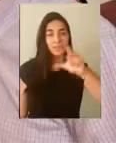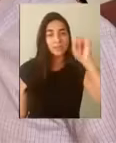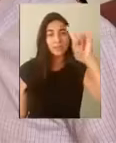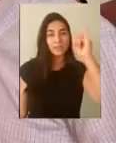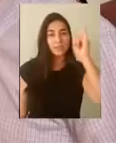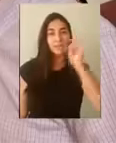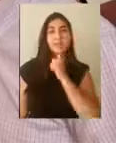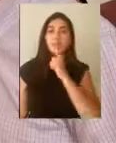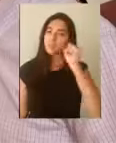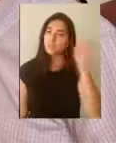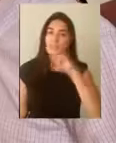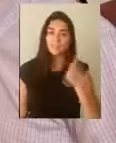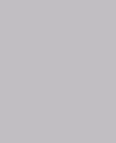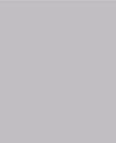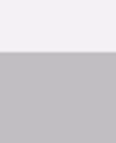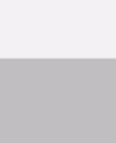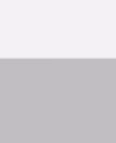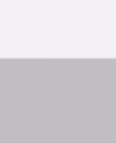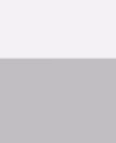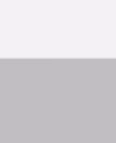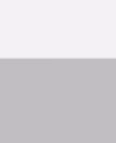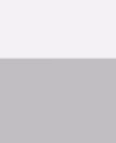Dieguita.